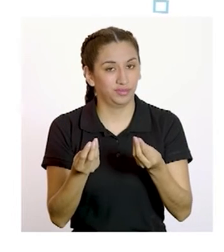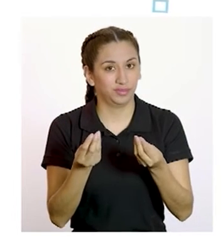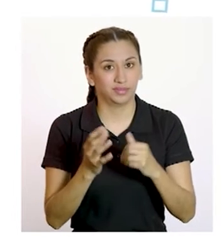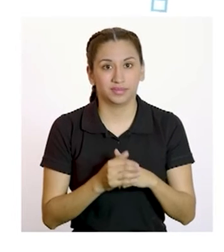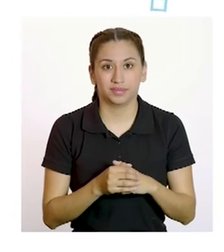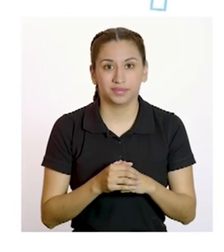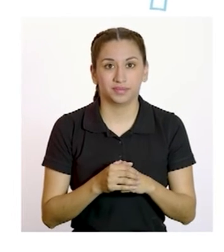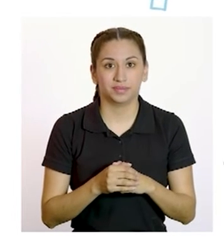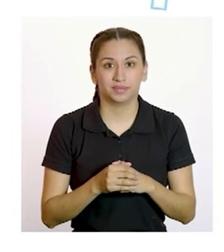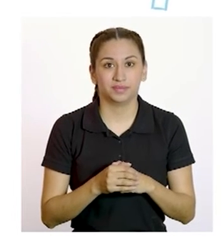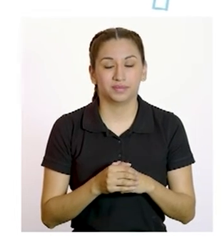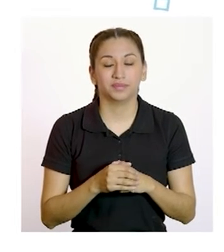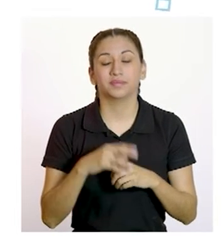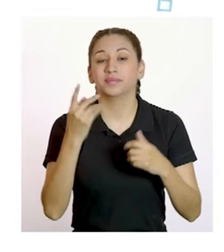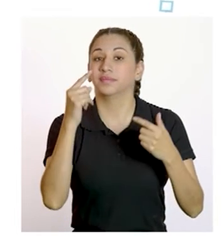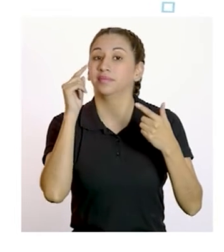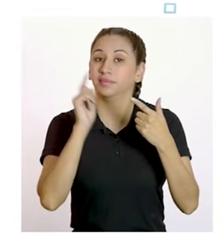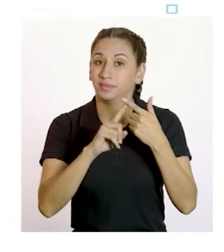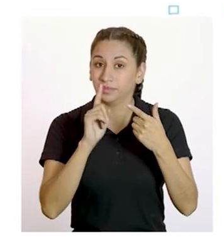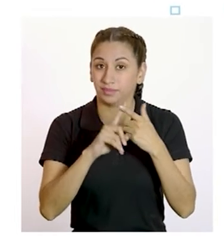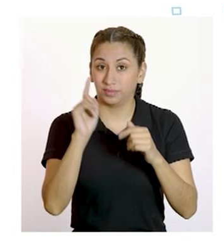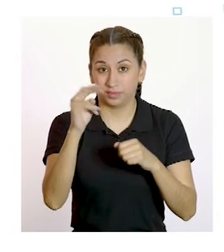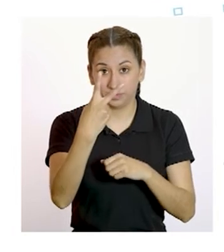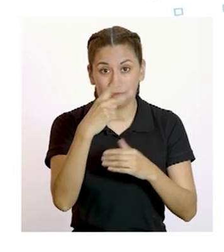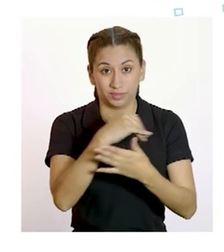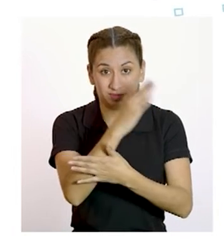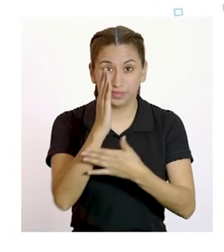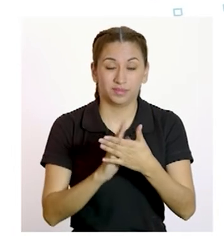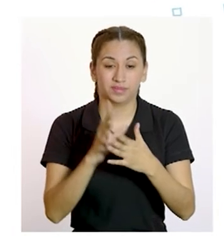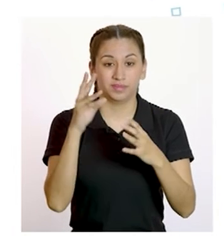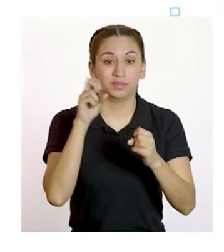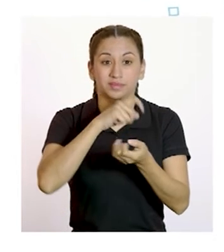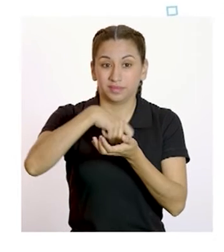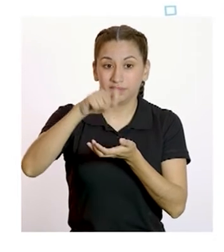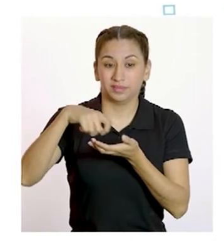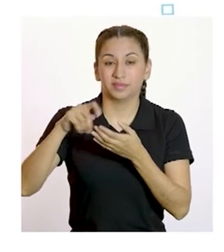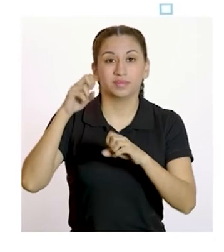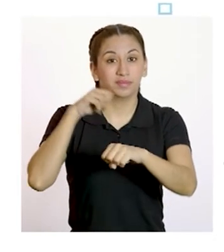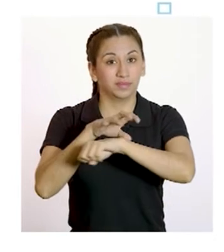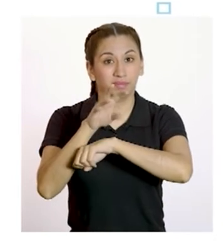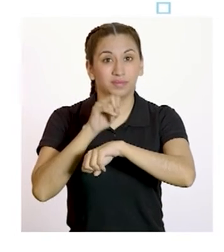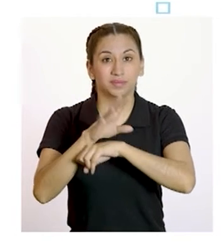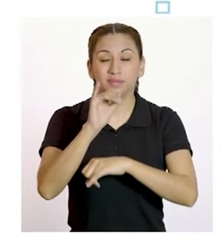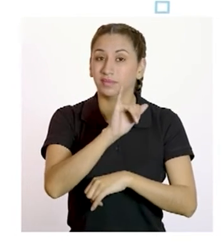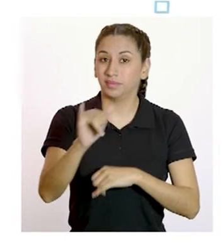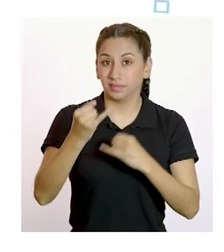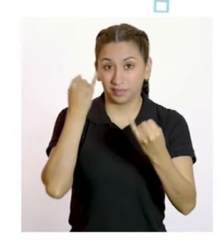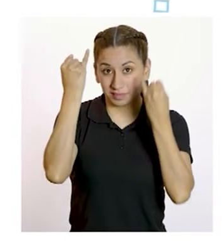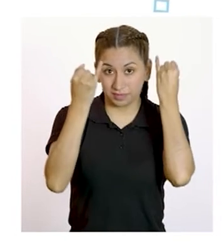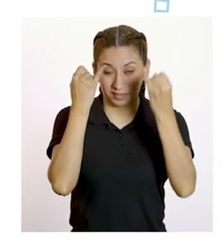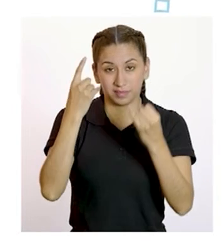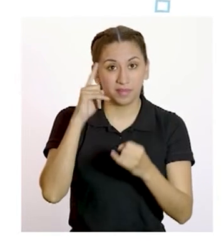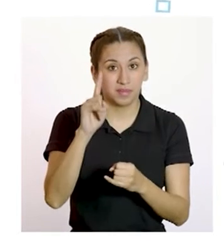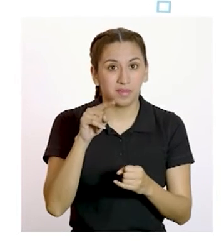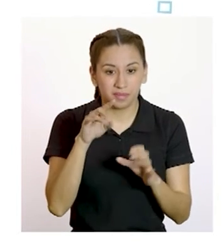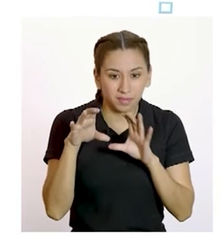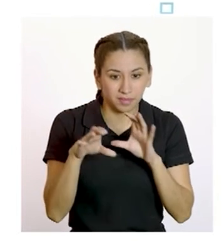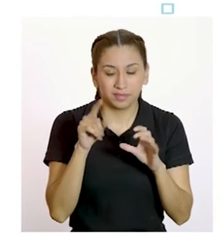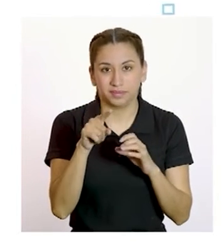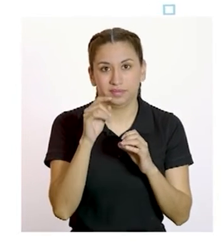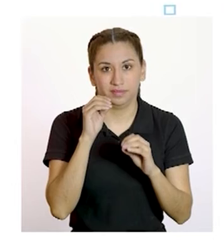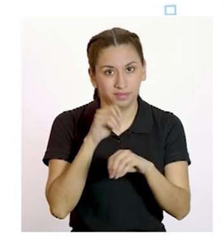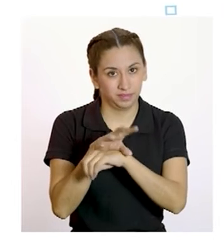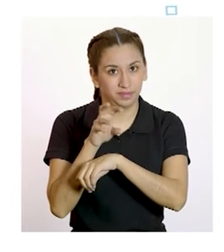importantes porque en la segunda parte tendremos que escribir las recomendaciones e ideas para justificar